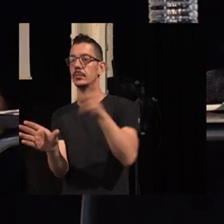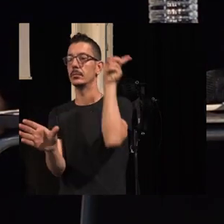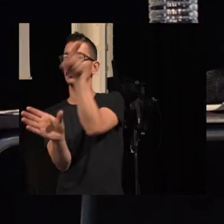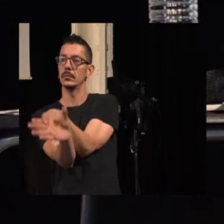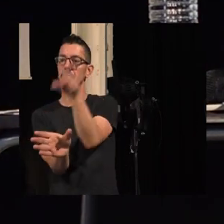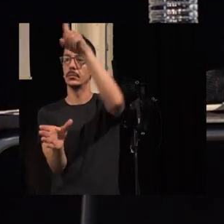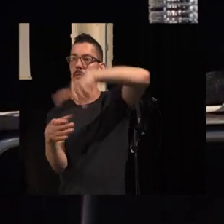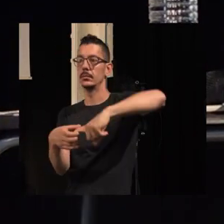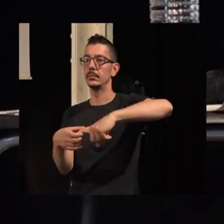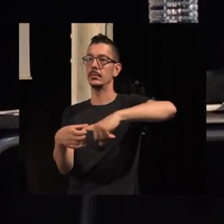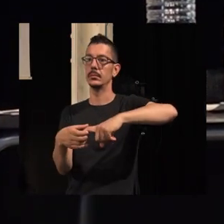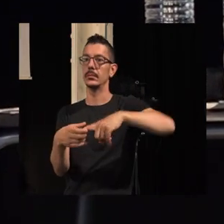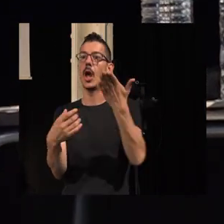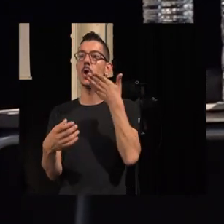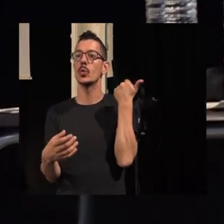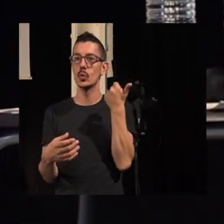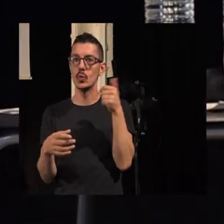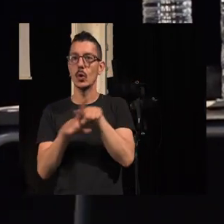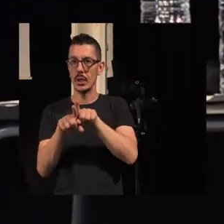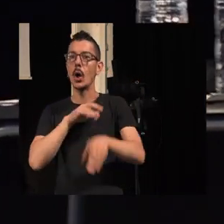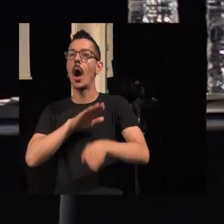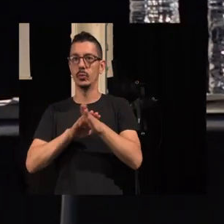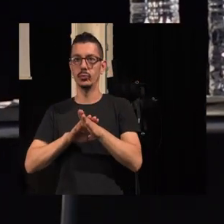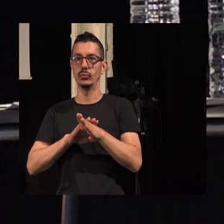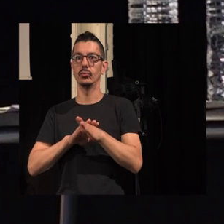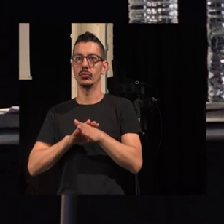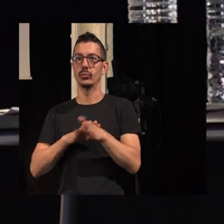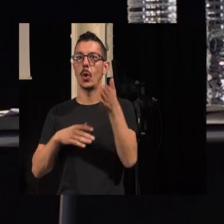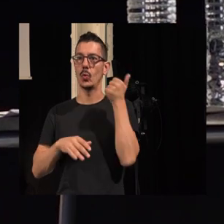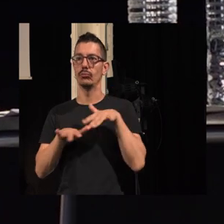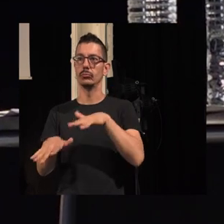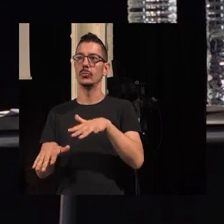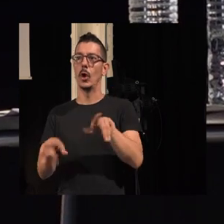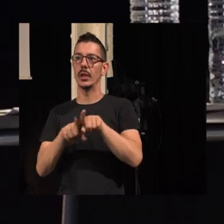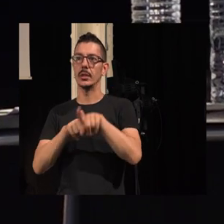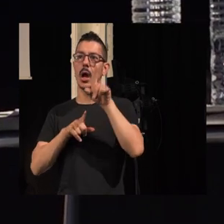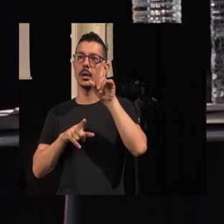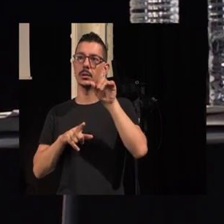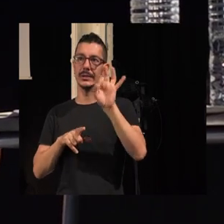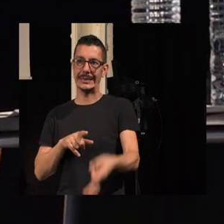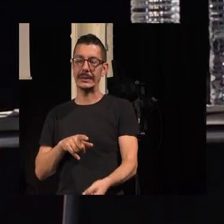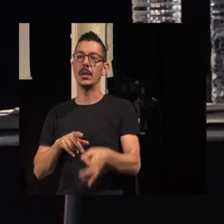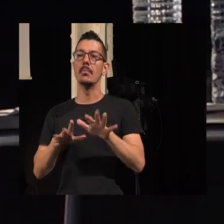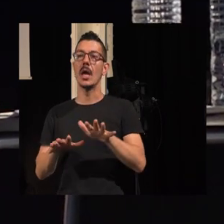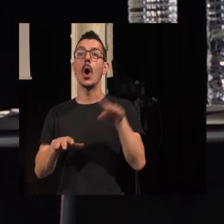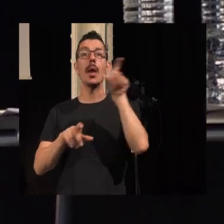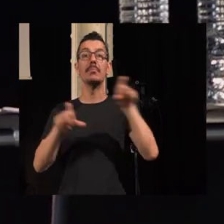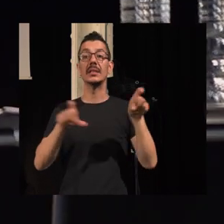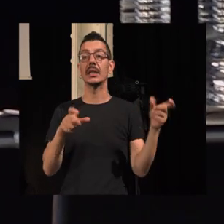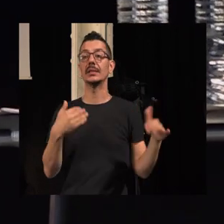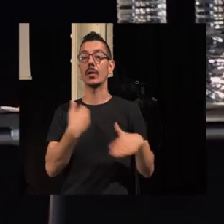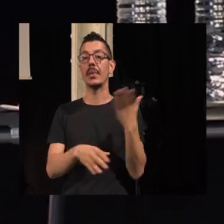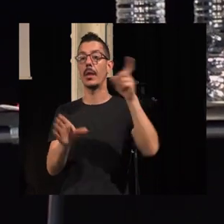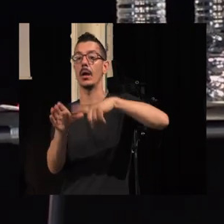crítico ahí. El orgullo es crítico aún. no solo en las empresas, en las marchas, pero también